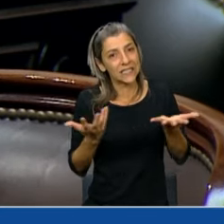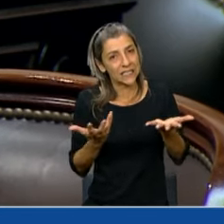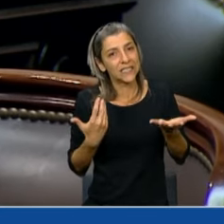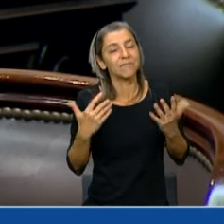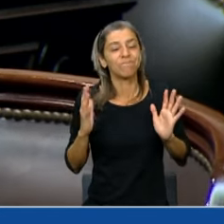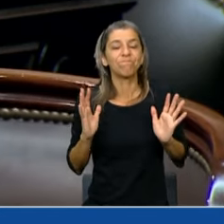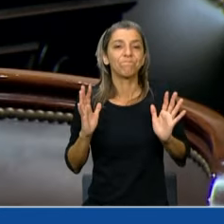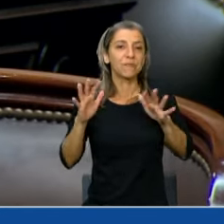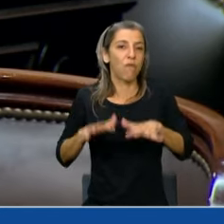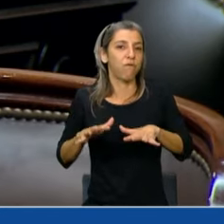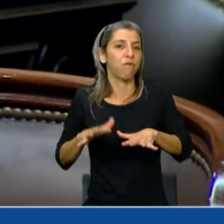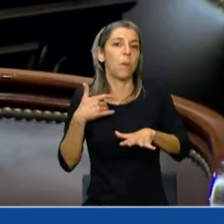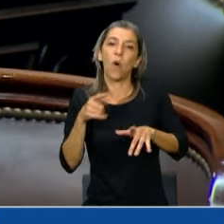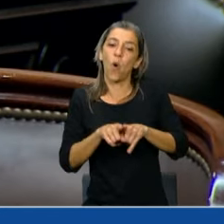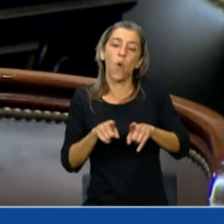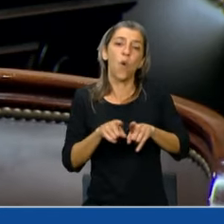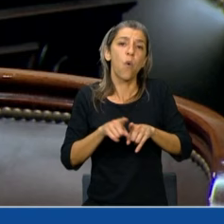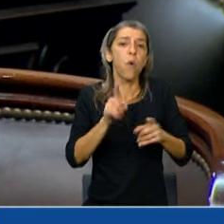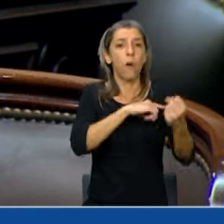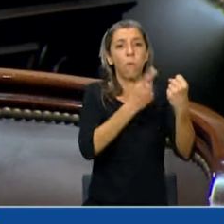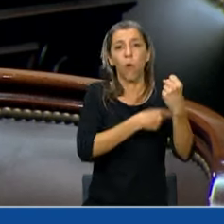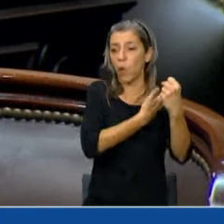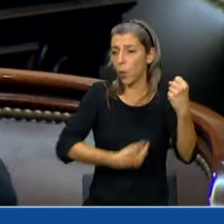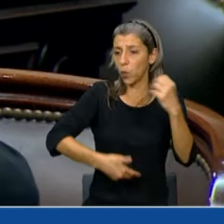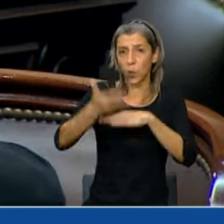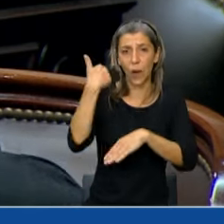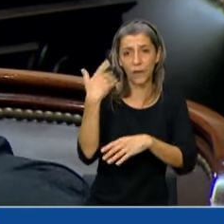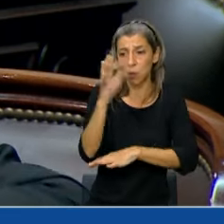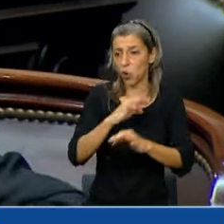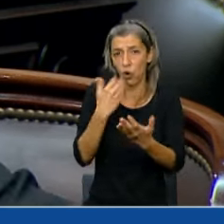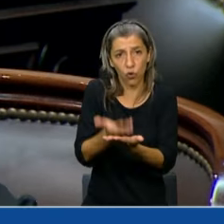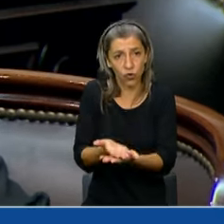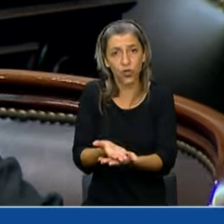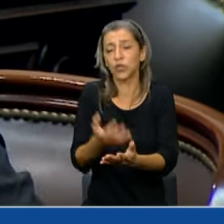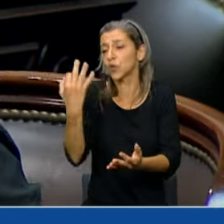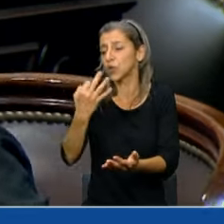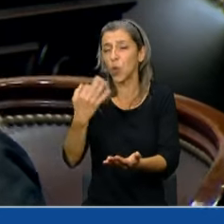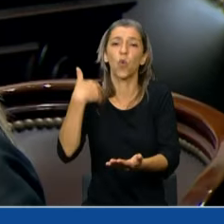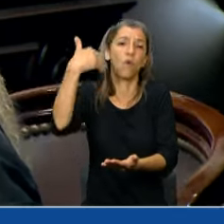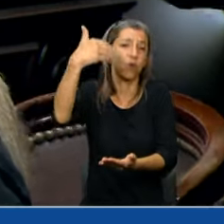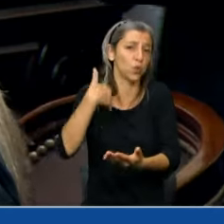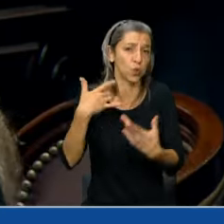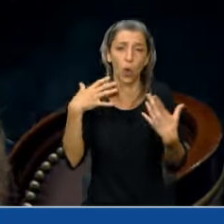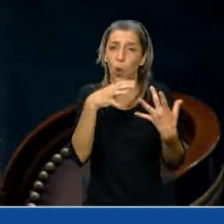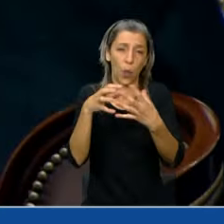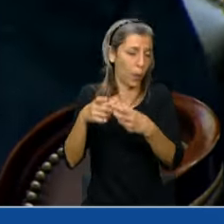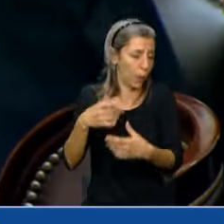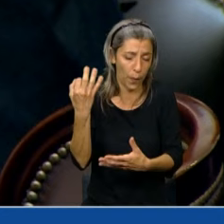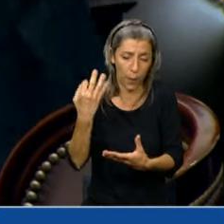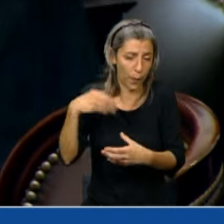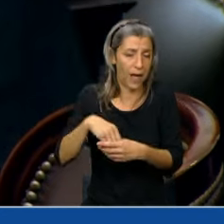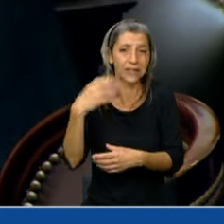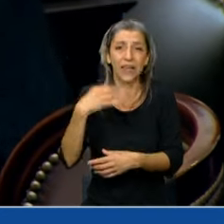le encontramos al proyecto que presentó el poder ejecutivo que seguramente en algún momento lo discutiremos y que tiene que ver con